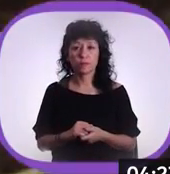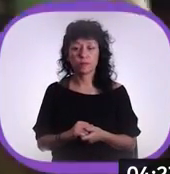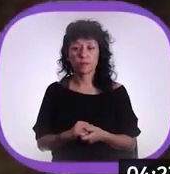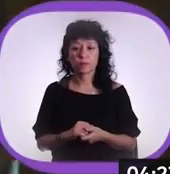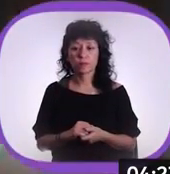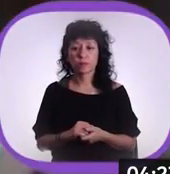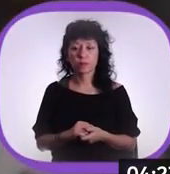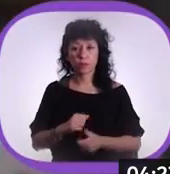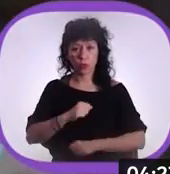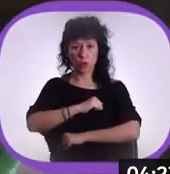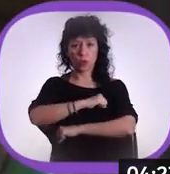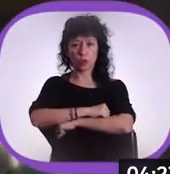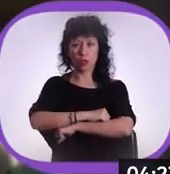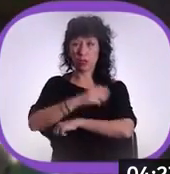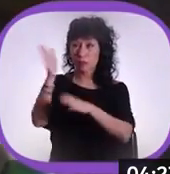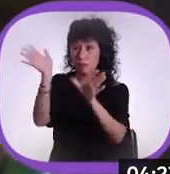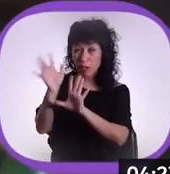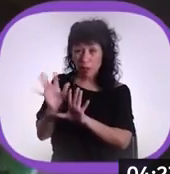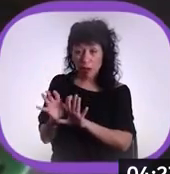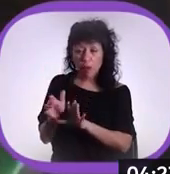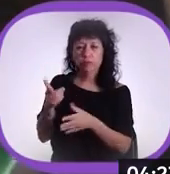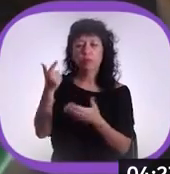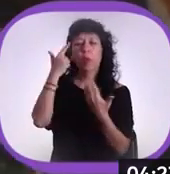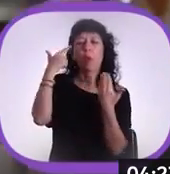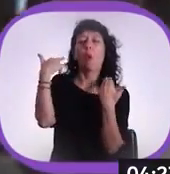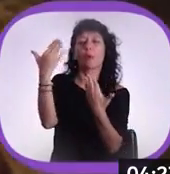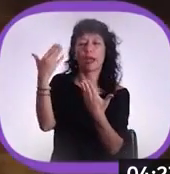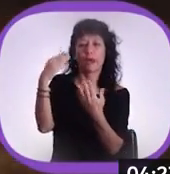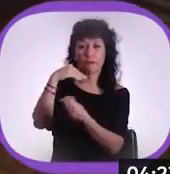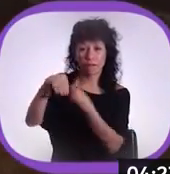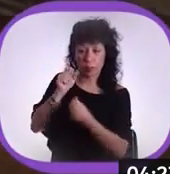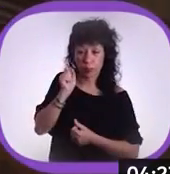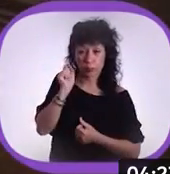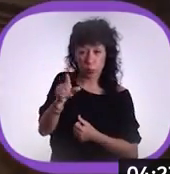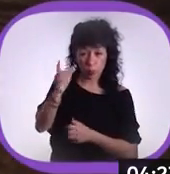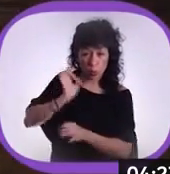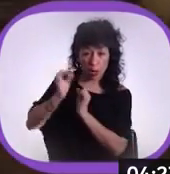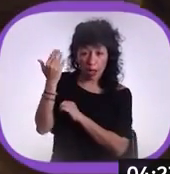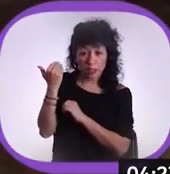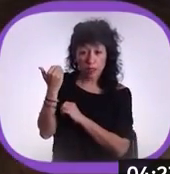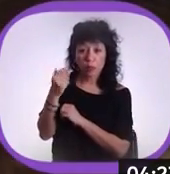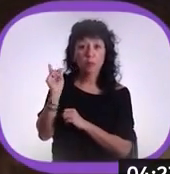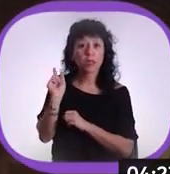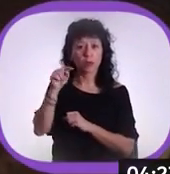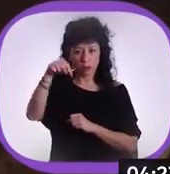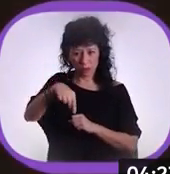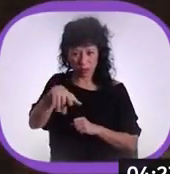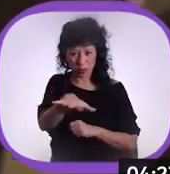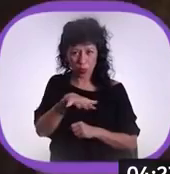La gran estatua fue dedicada a un ancestro tuyo, pero esta tumba fue dedicada a uno mío.